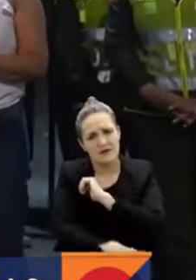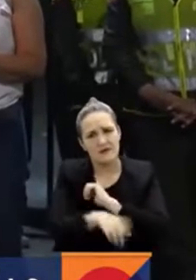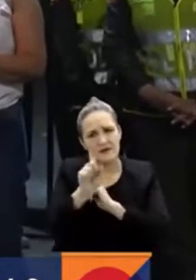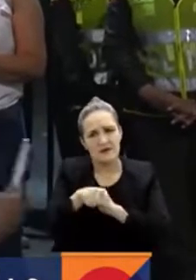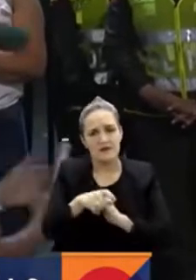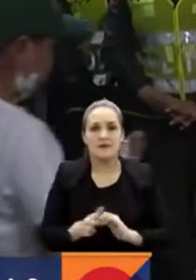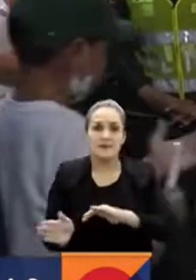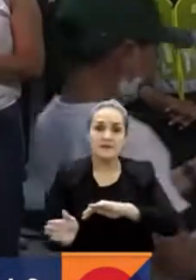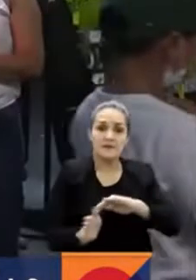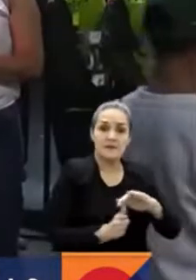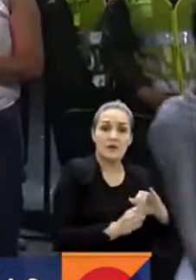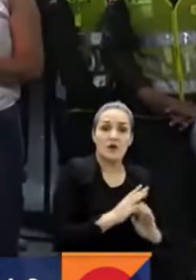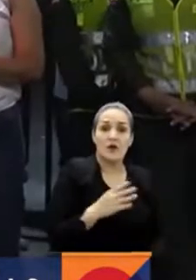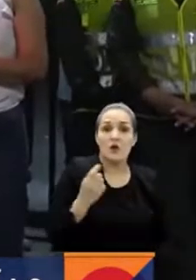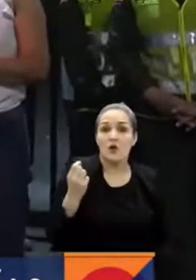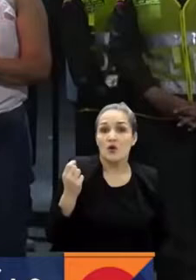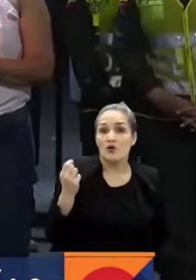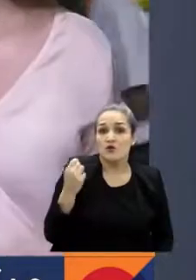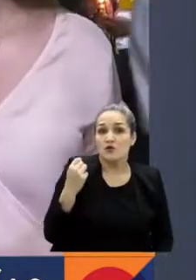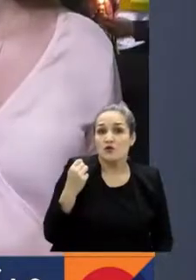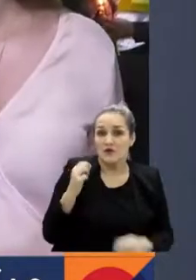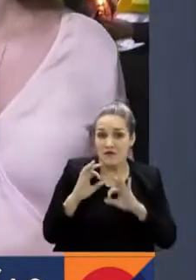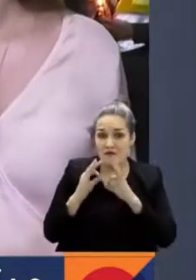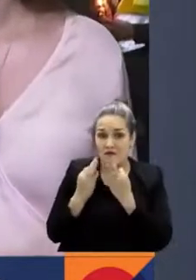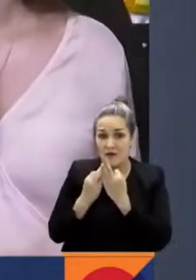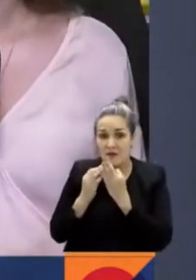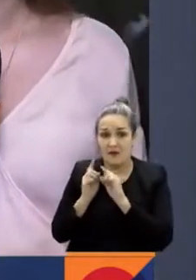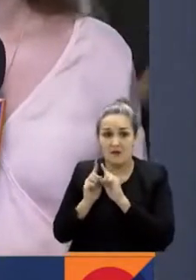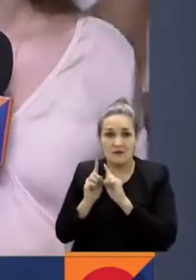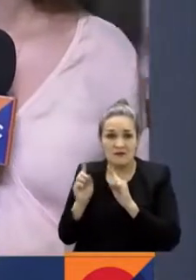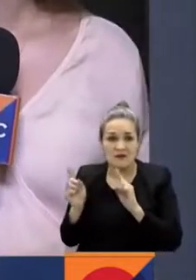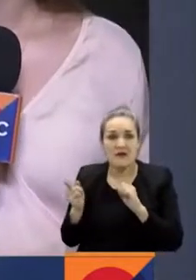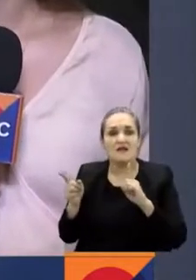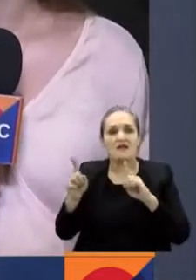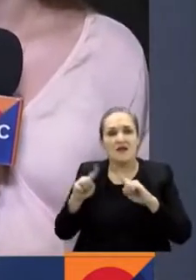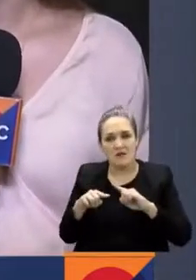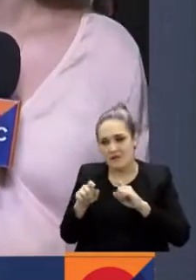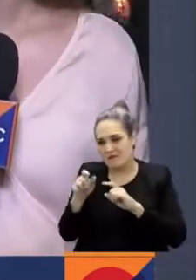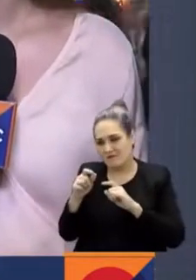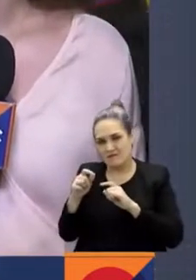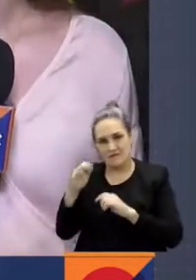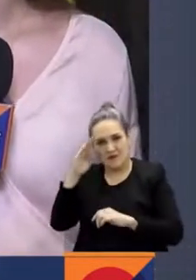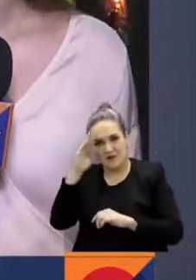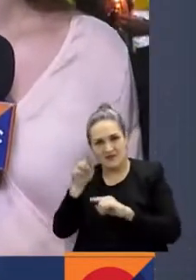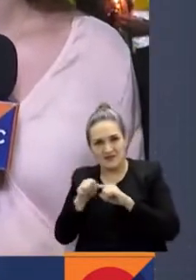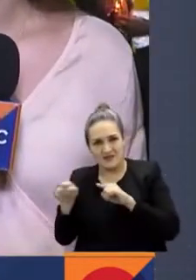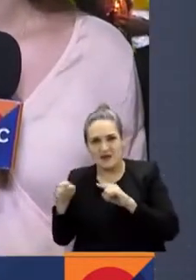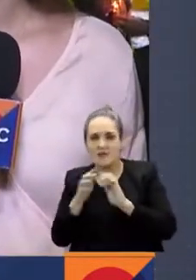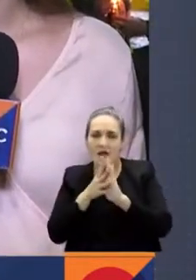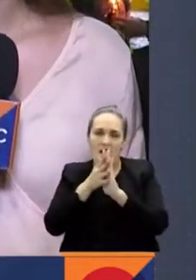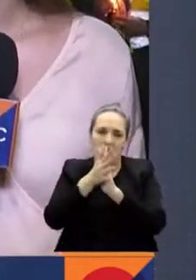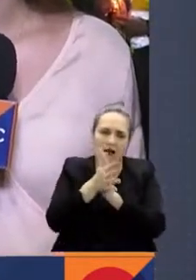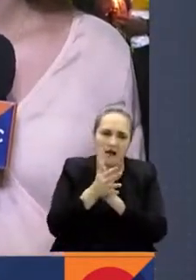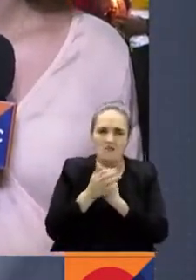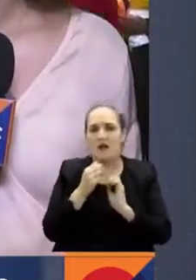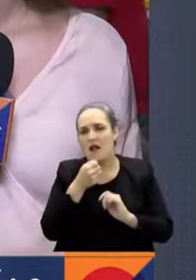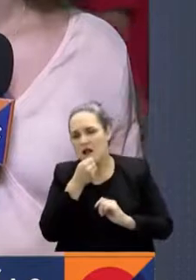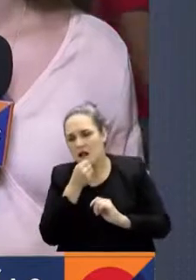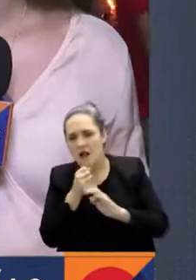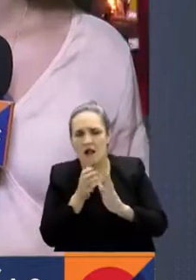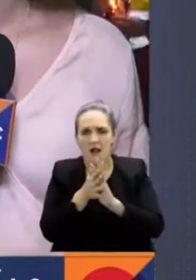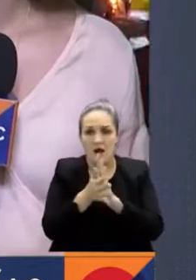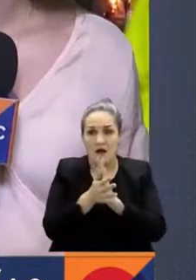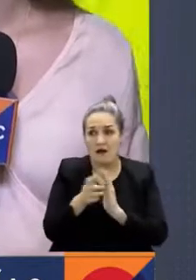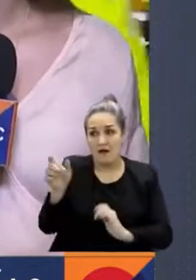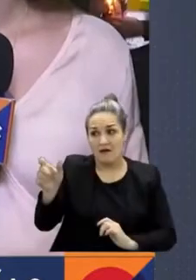Hace pocos minutos, pues algunas de las familias y también de los uniformados entregaron varios mensajes. Por un lado, el comandante de la Policía Metropolitana de Neiva,